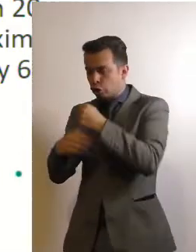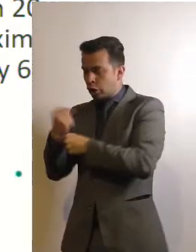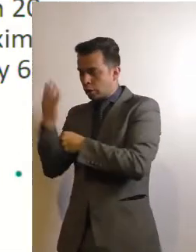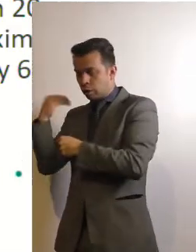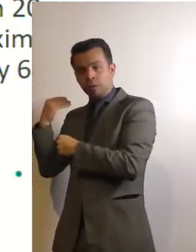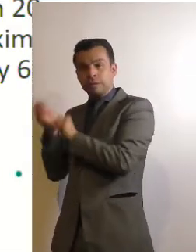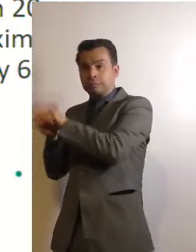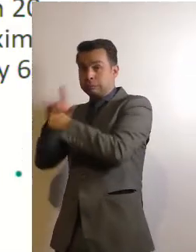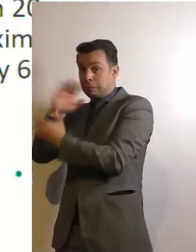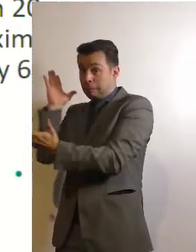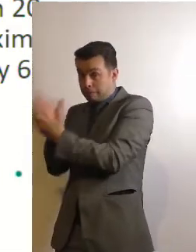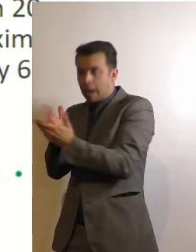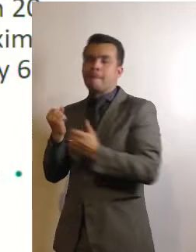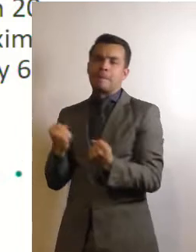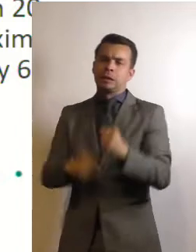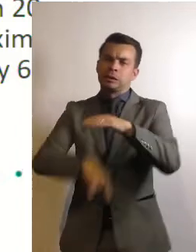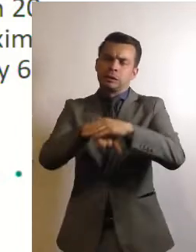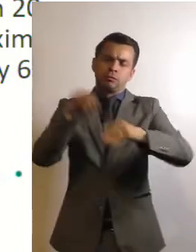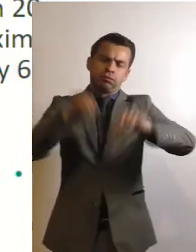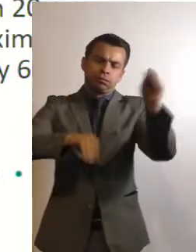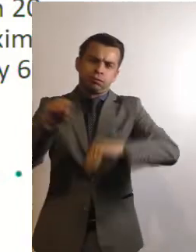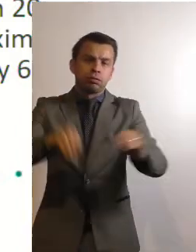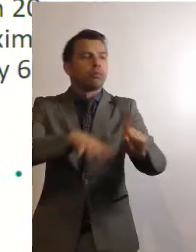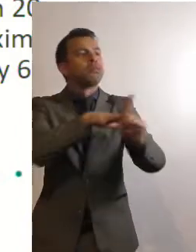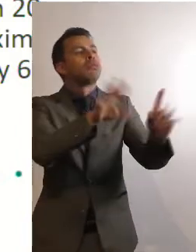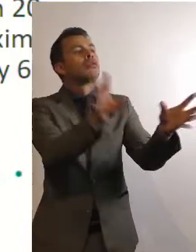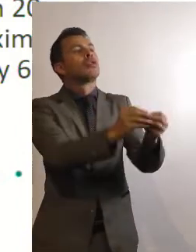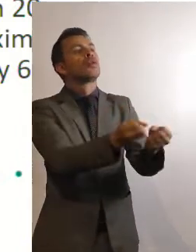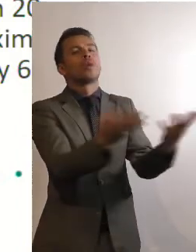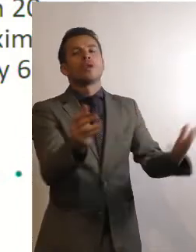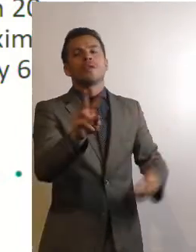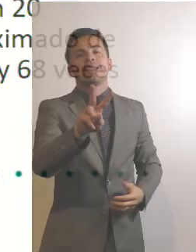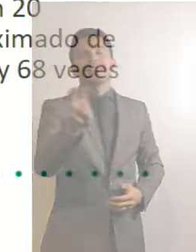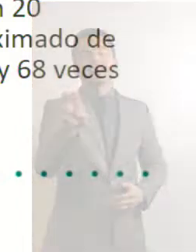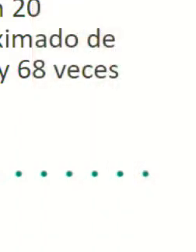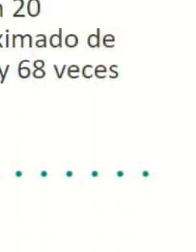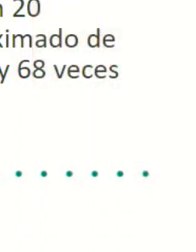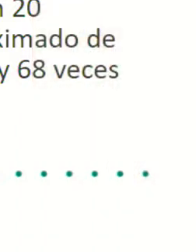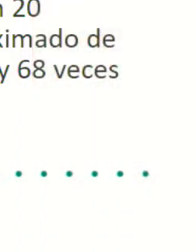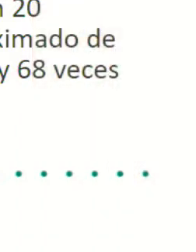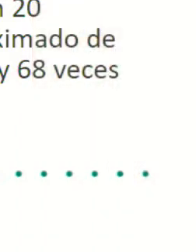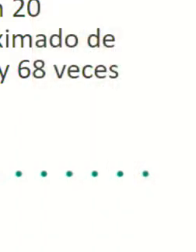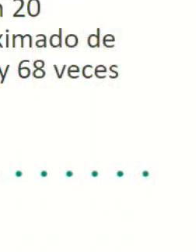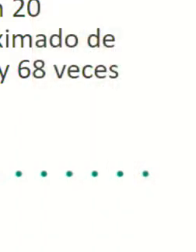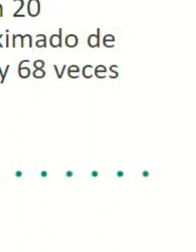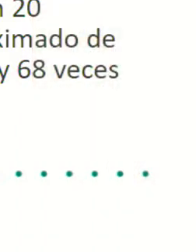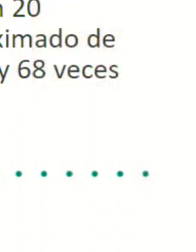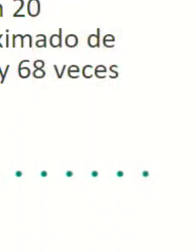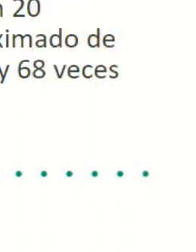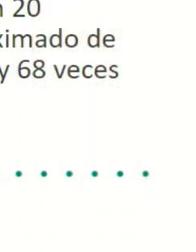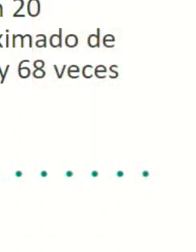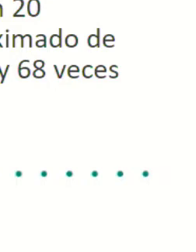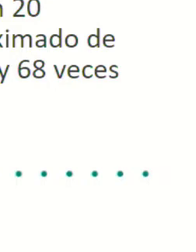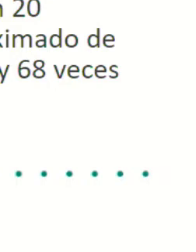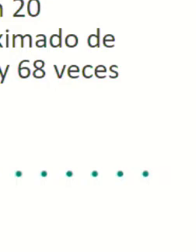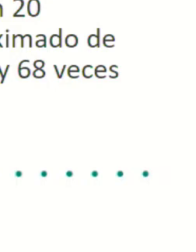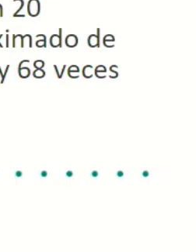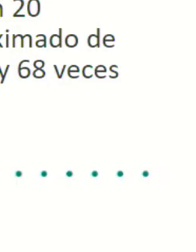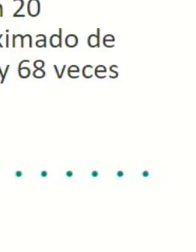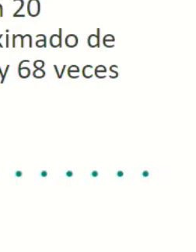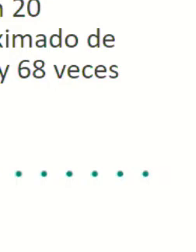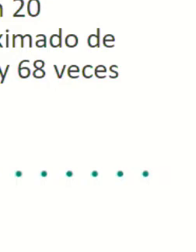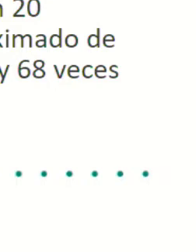impacto a 27.560 personas. Se produjeron 60 videos culturales y más